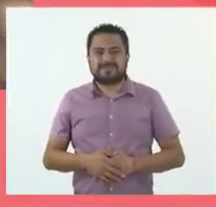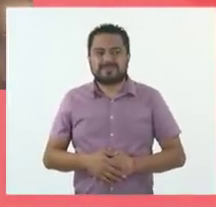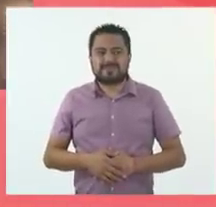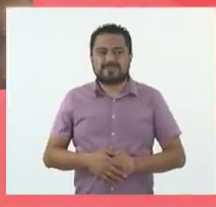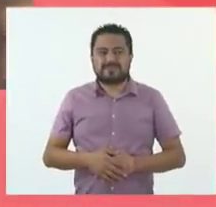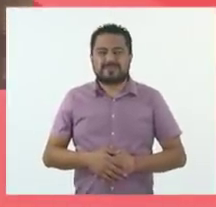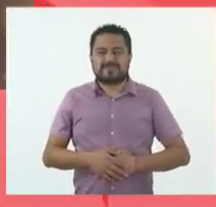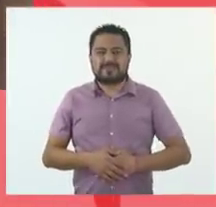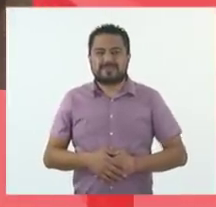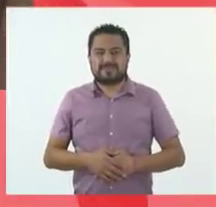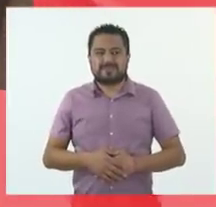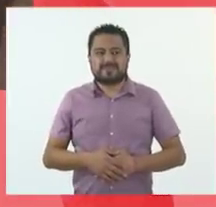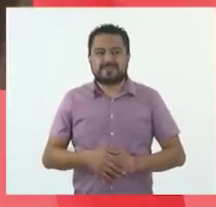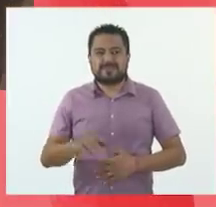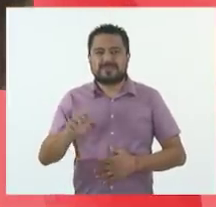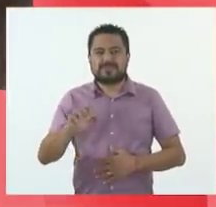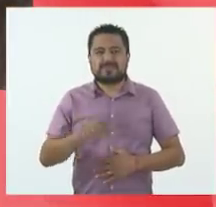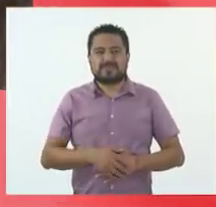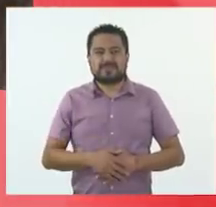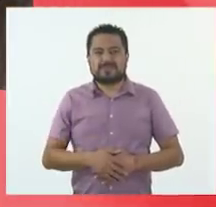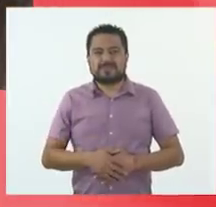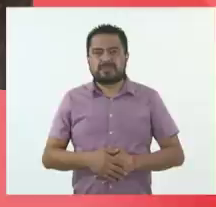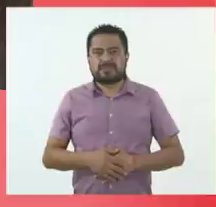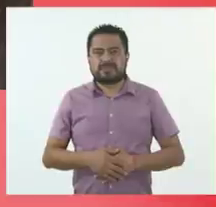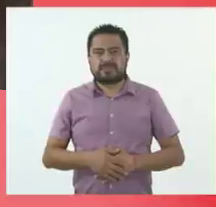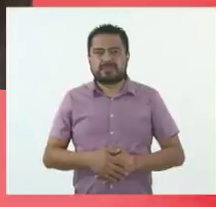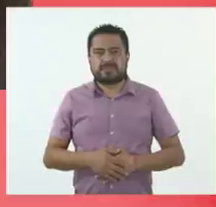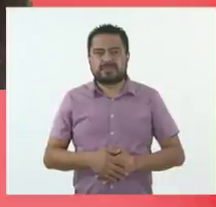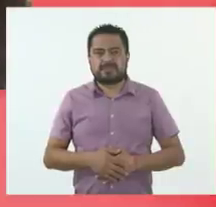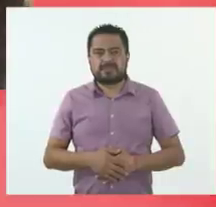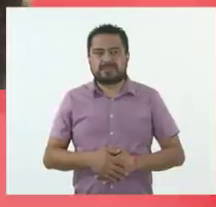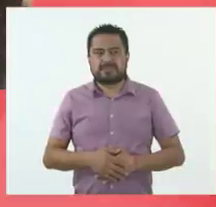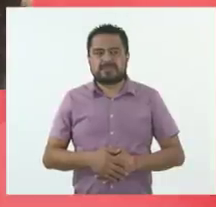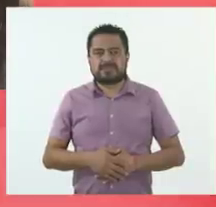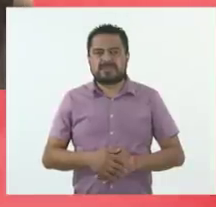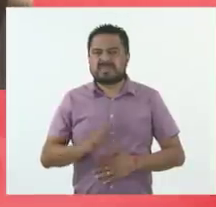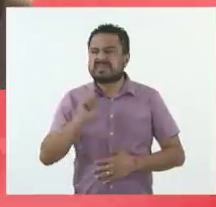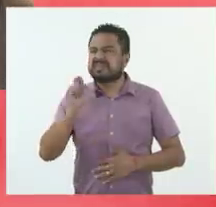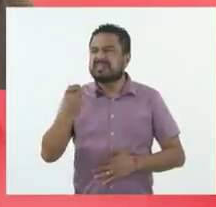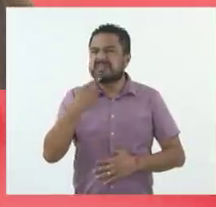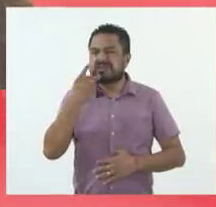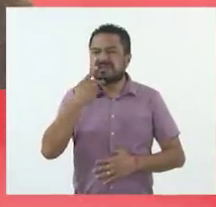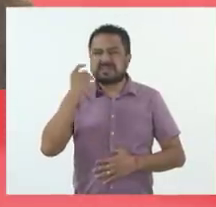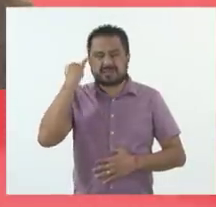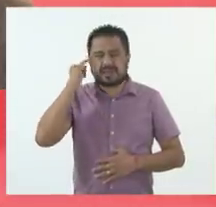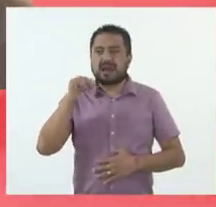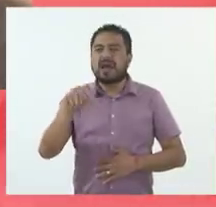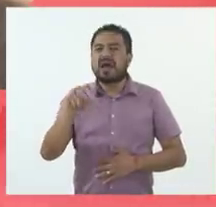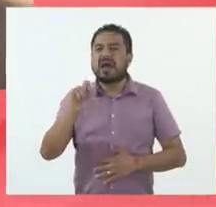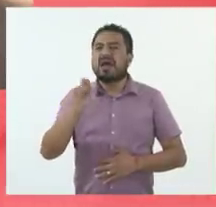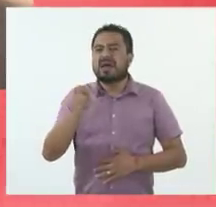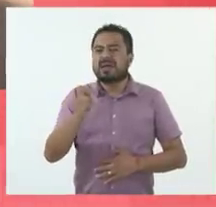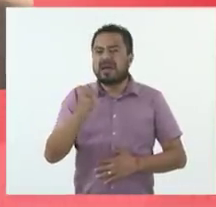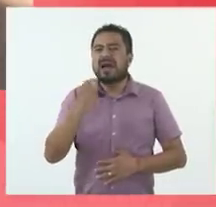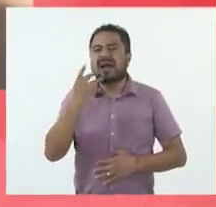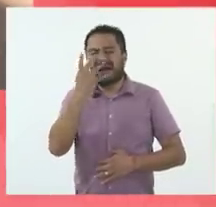Sharanza no más ritashi. ¿Qué quiere decir eso? Está bonito el